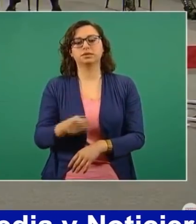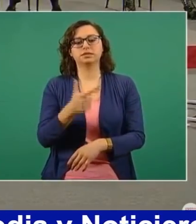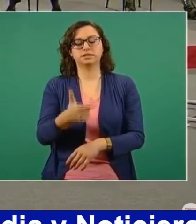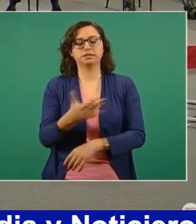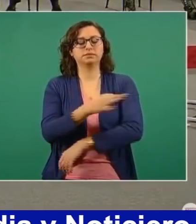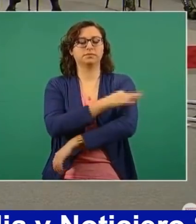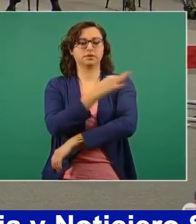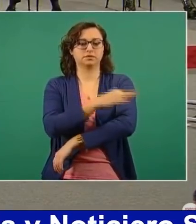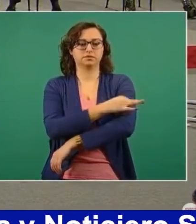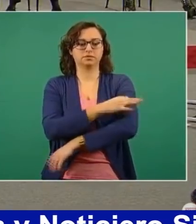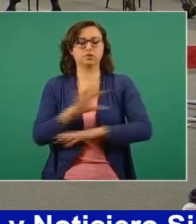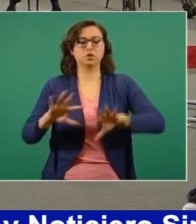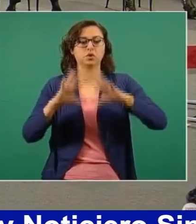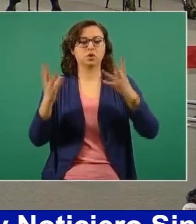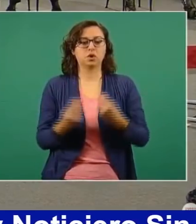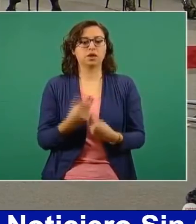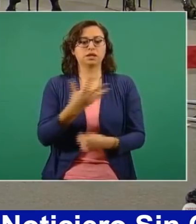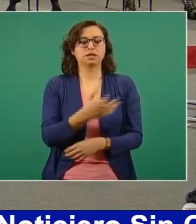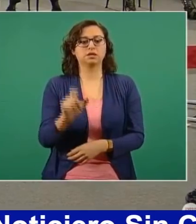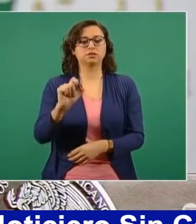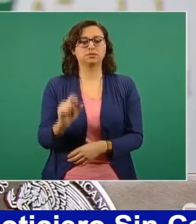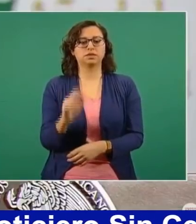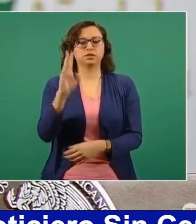197.430, para un total de